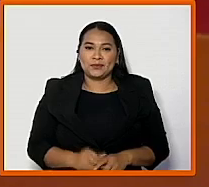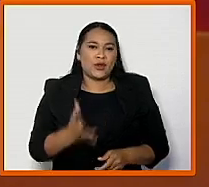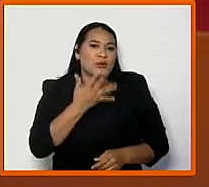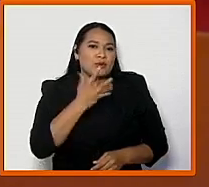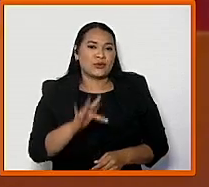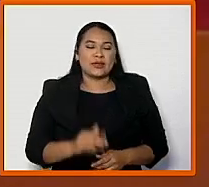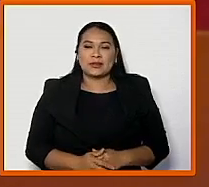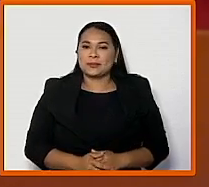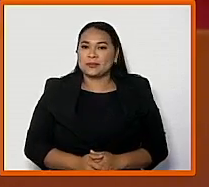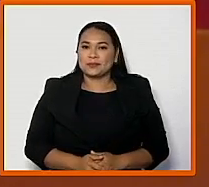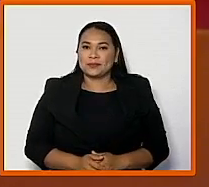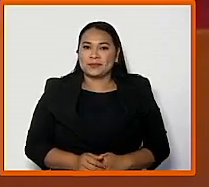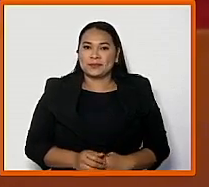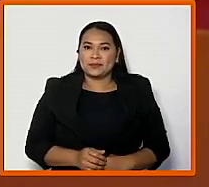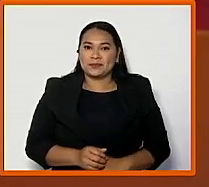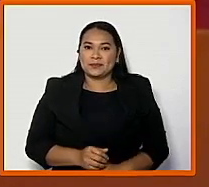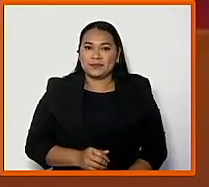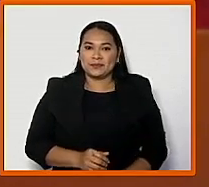suerte.